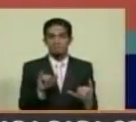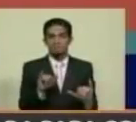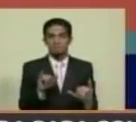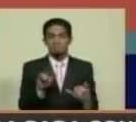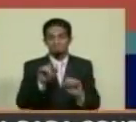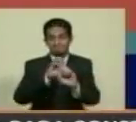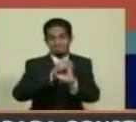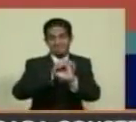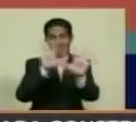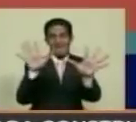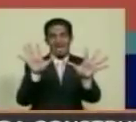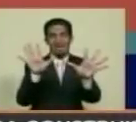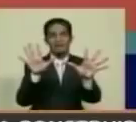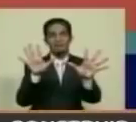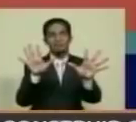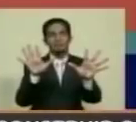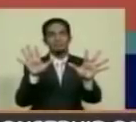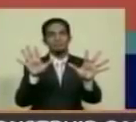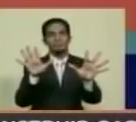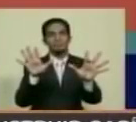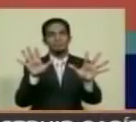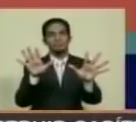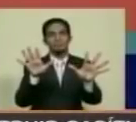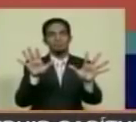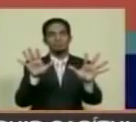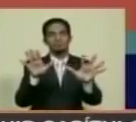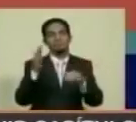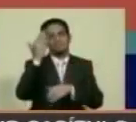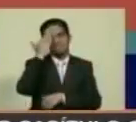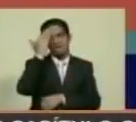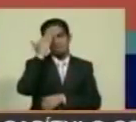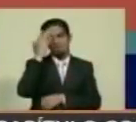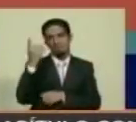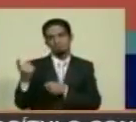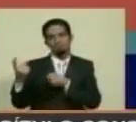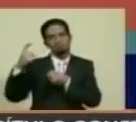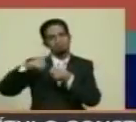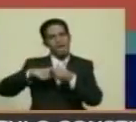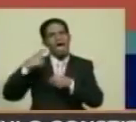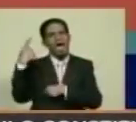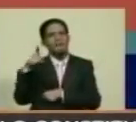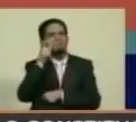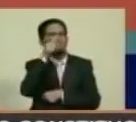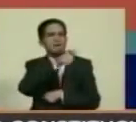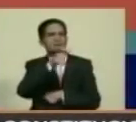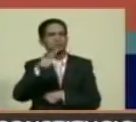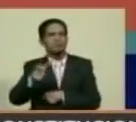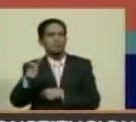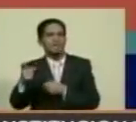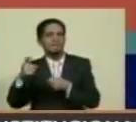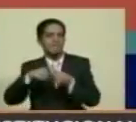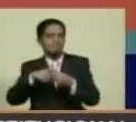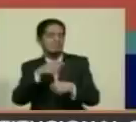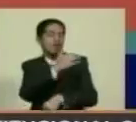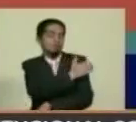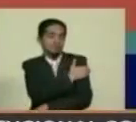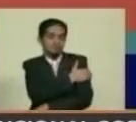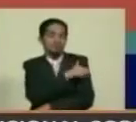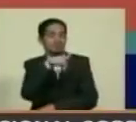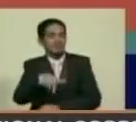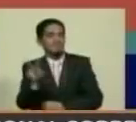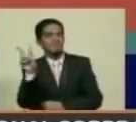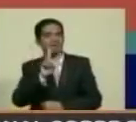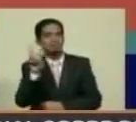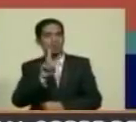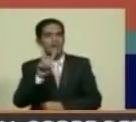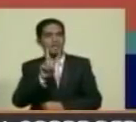clara el involucramiento de elementos vinculados a la extrema derecha venezolana